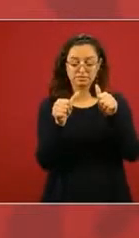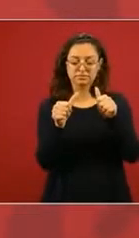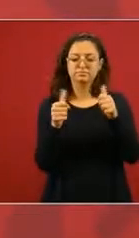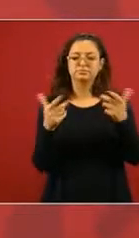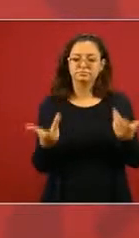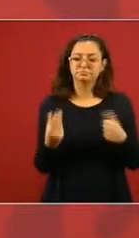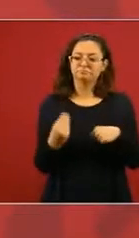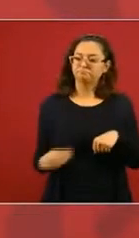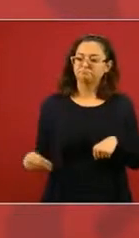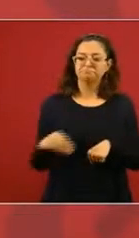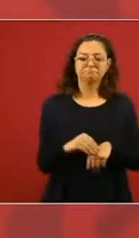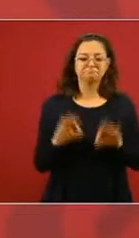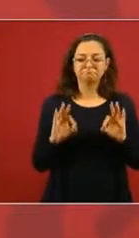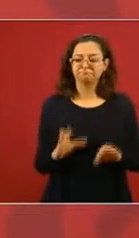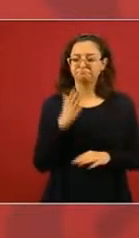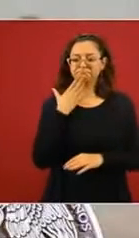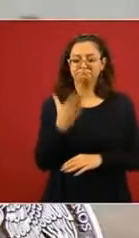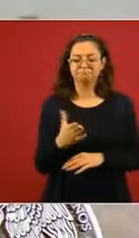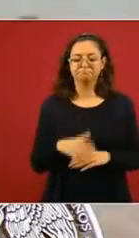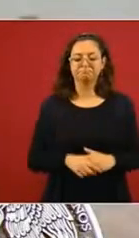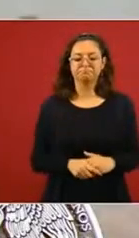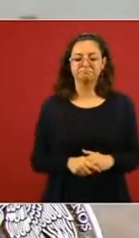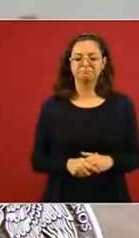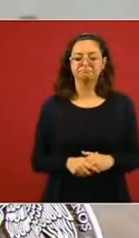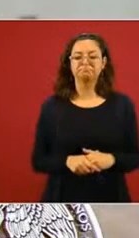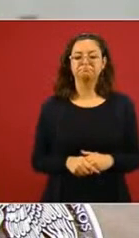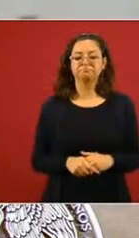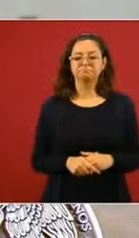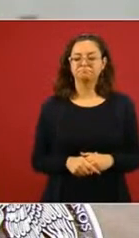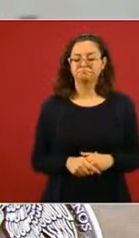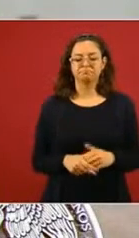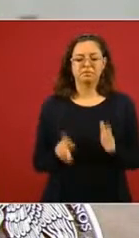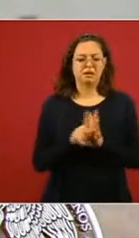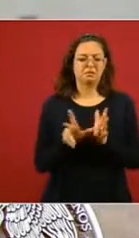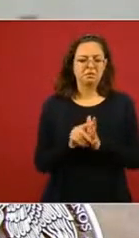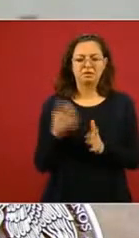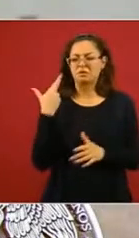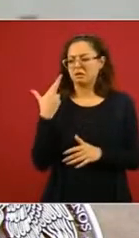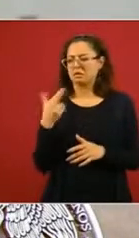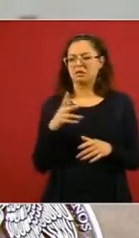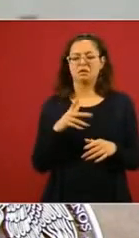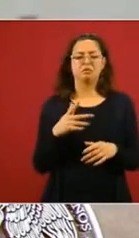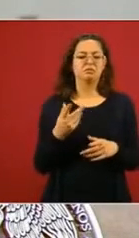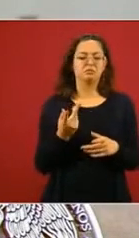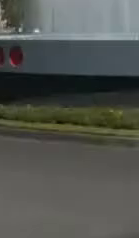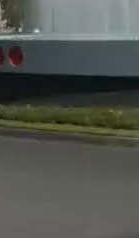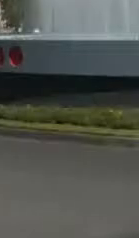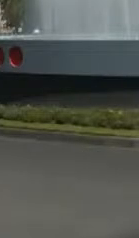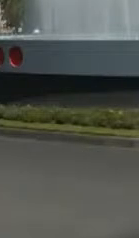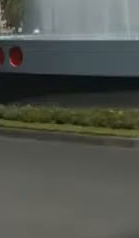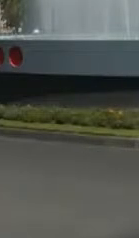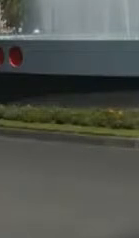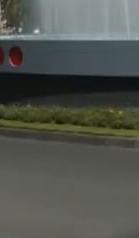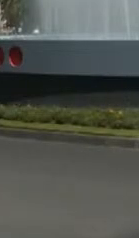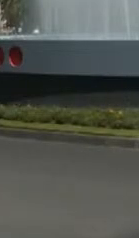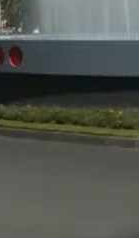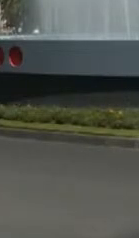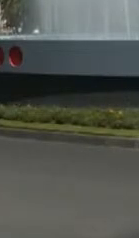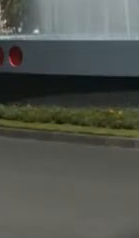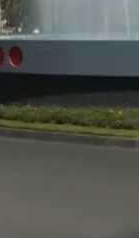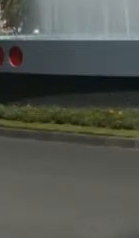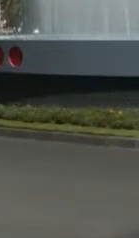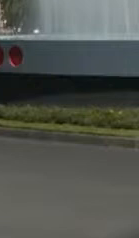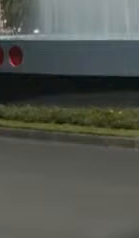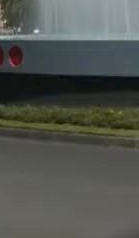Obrador. Ese a mí me parece el mejor análisis para ver cómo la oposición no ha entendido absolutamente nada de lo que se